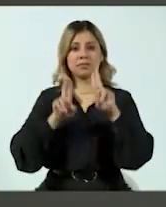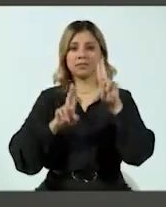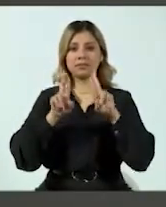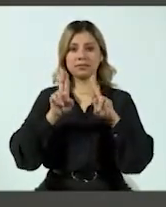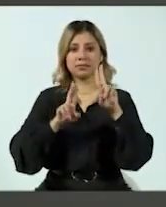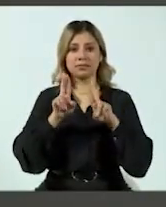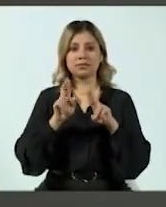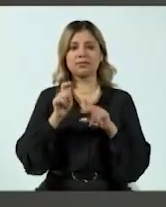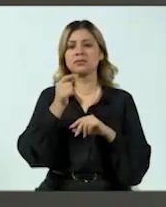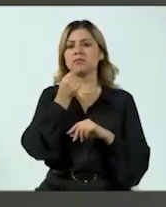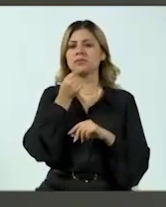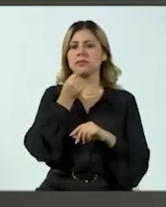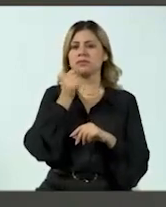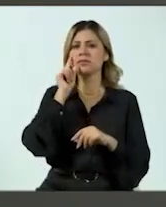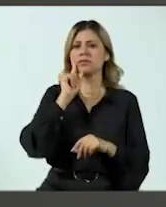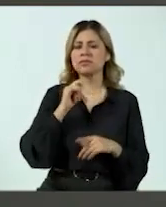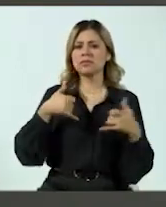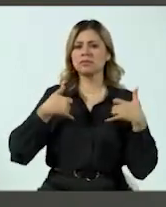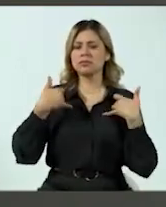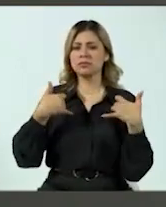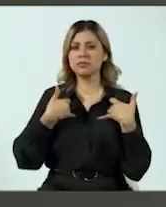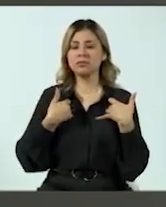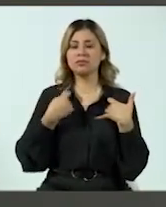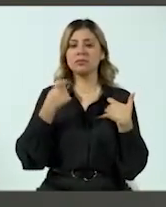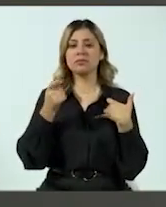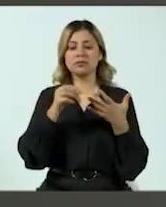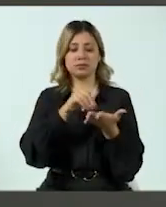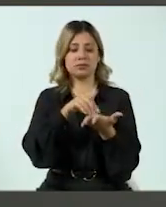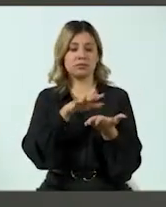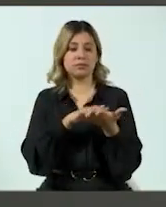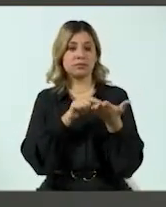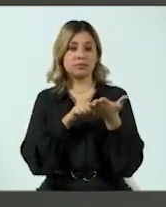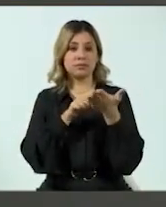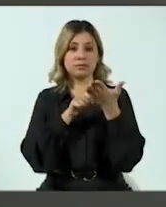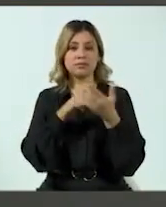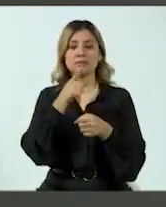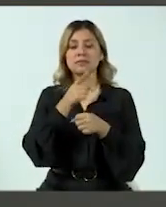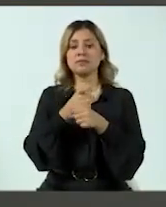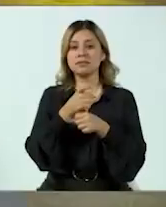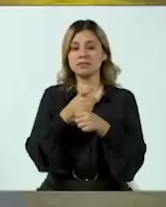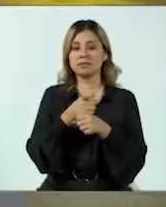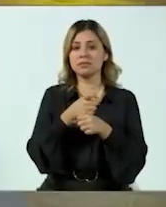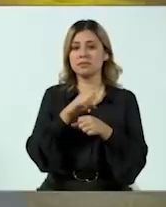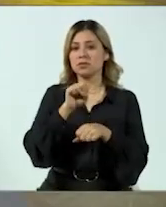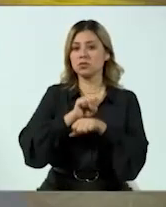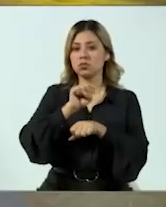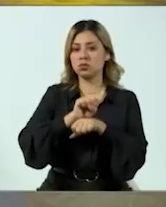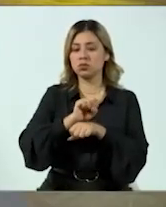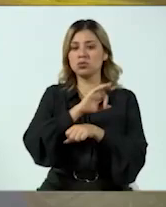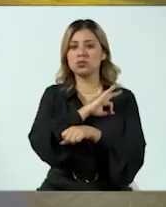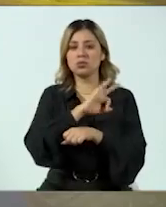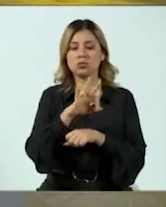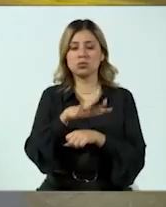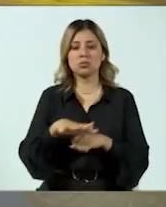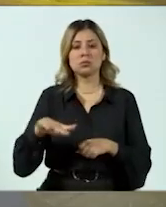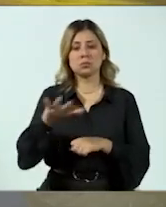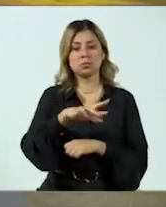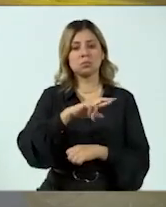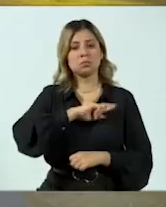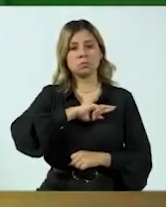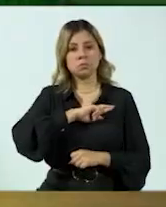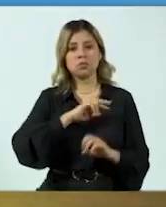nuestras niñas niños jóvenes que estén inscritos en primaria o secundaria de escuelas públicas o